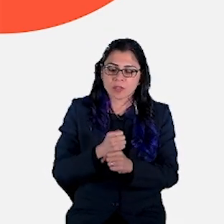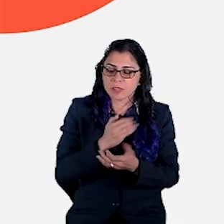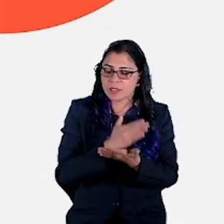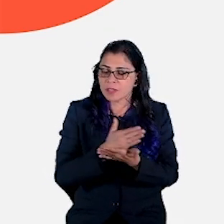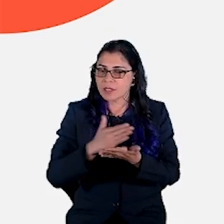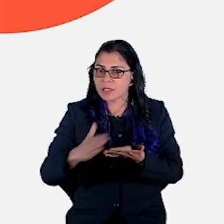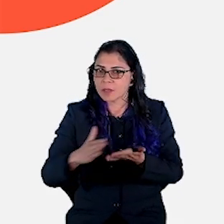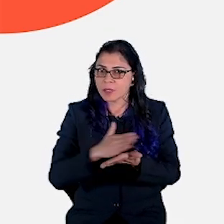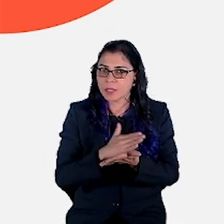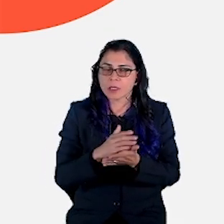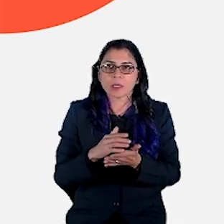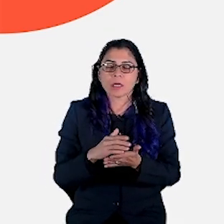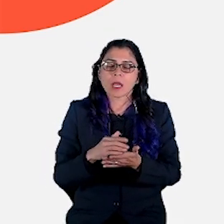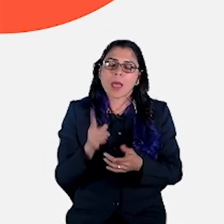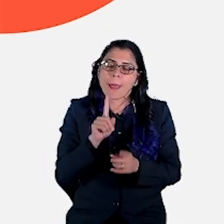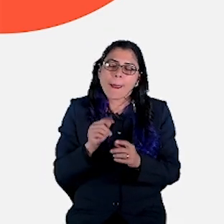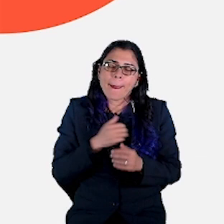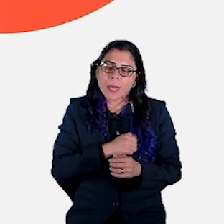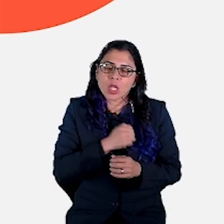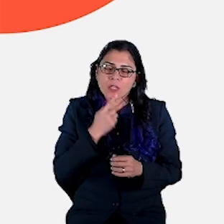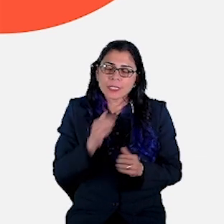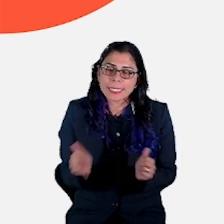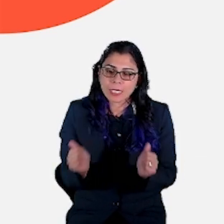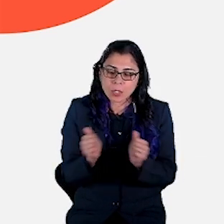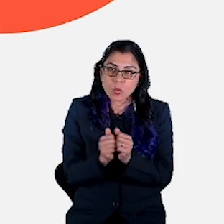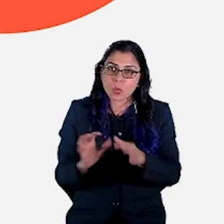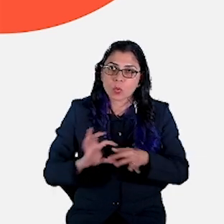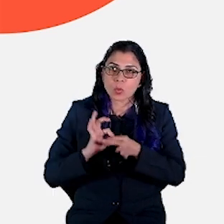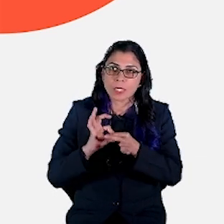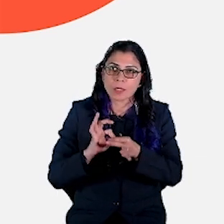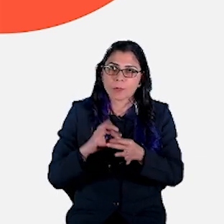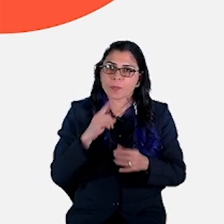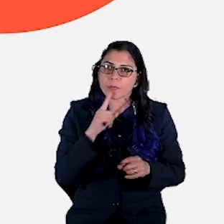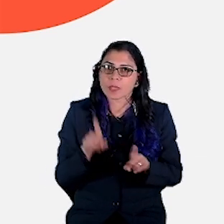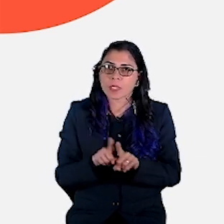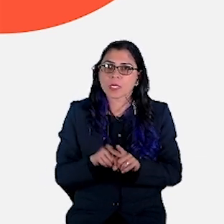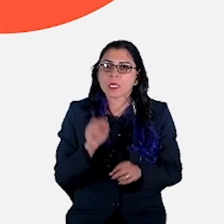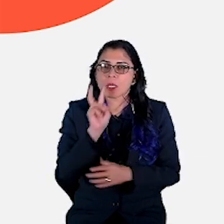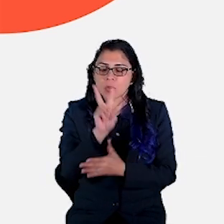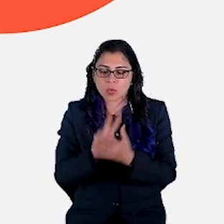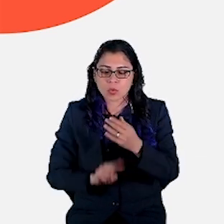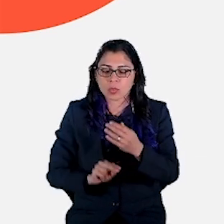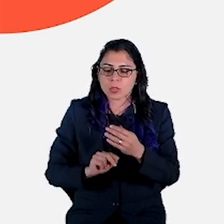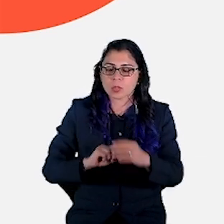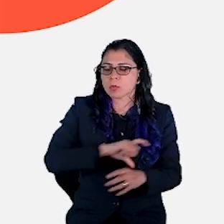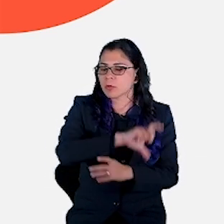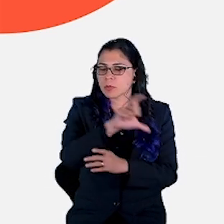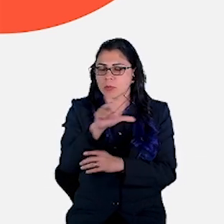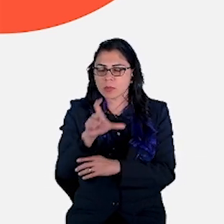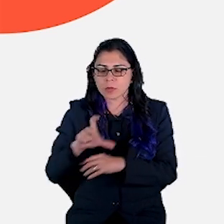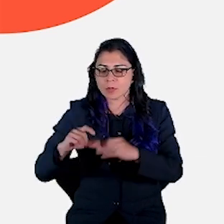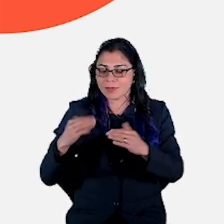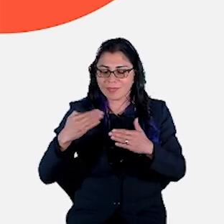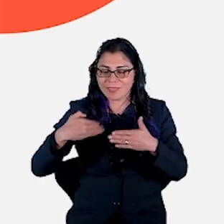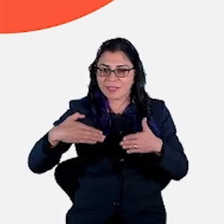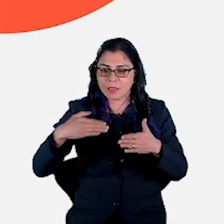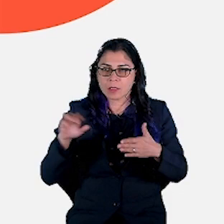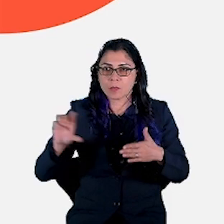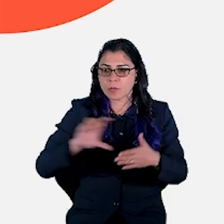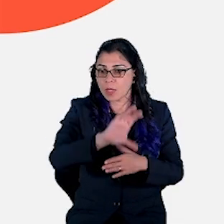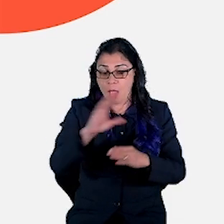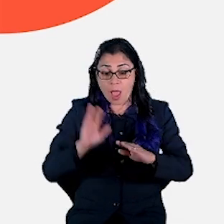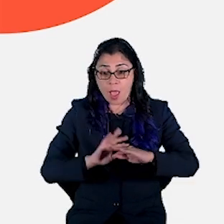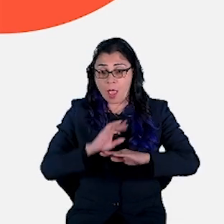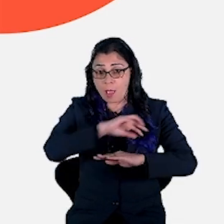separando uniendo Perdón dos continentes separando un gran océano en dos con el mar Caribe el océano Pacífico